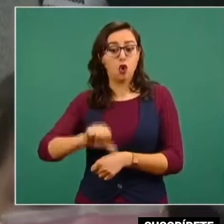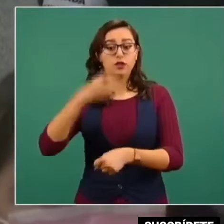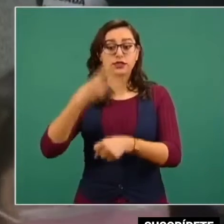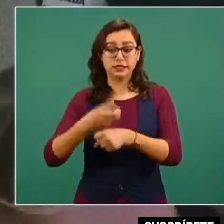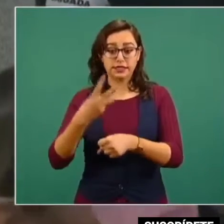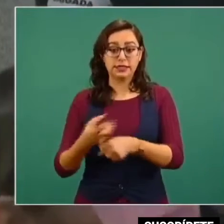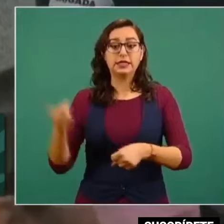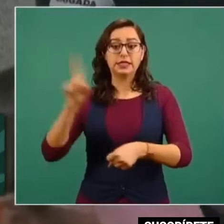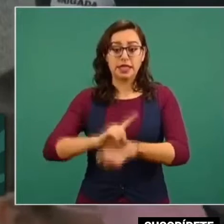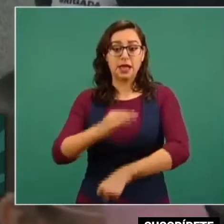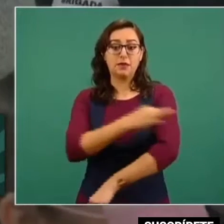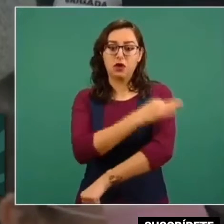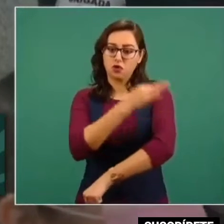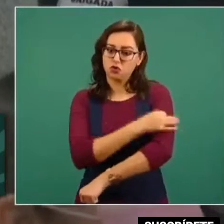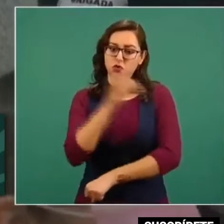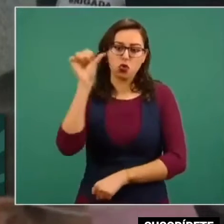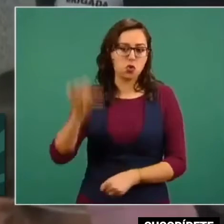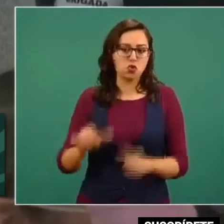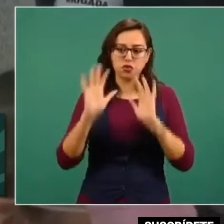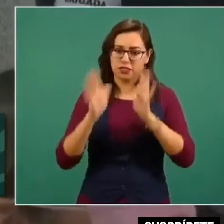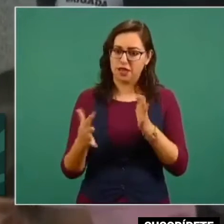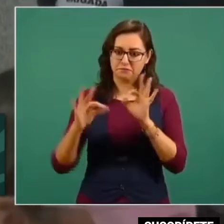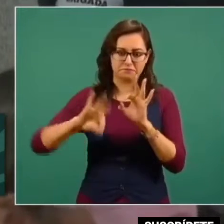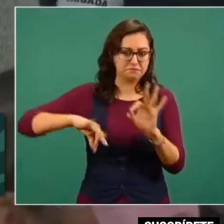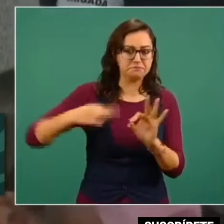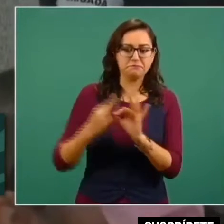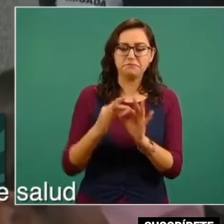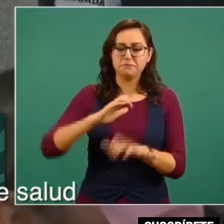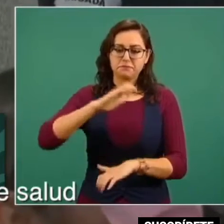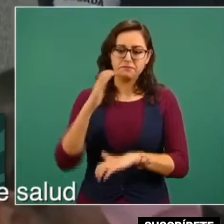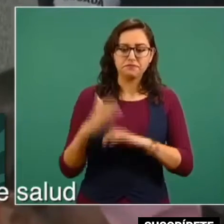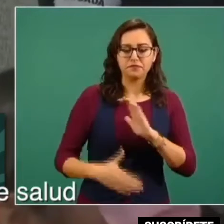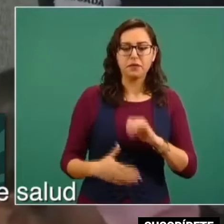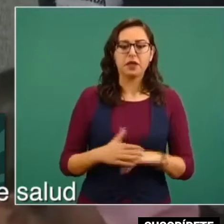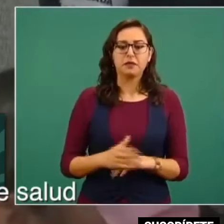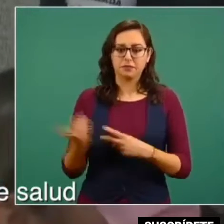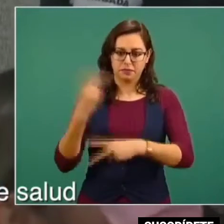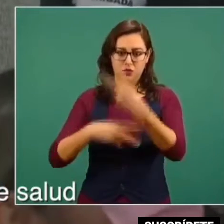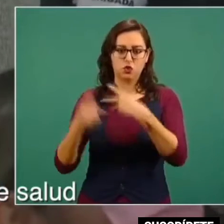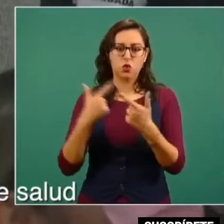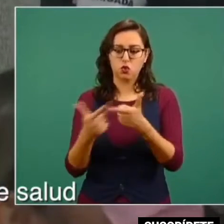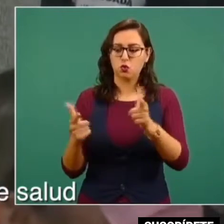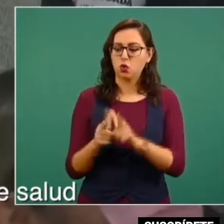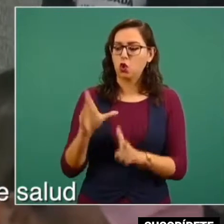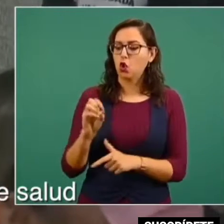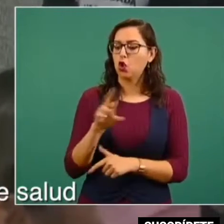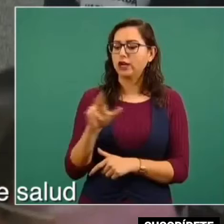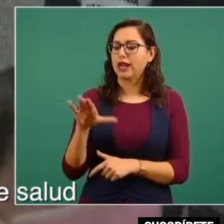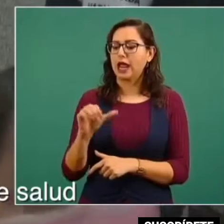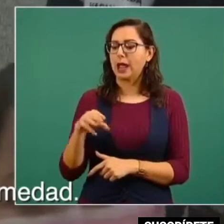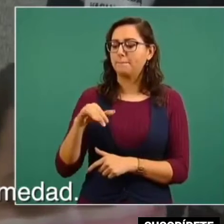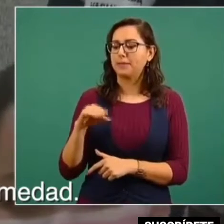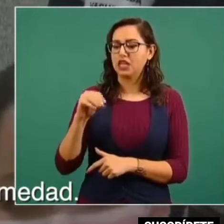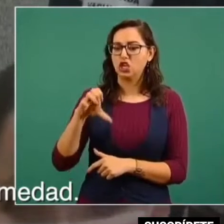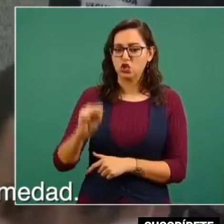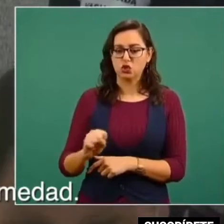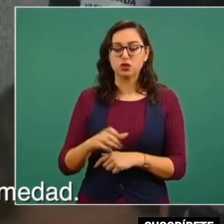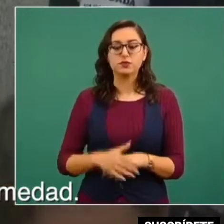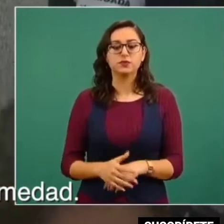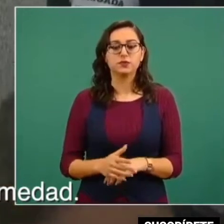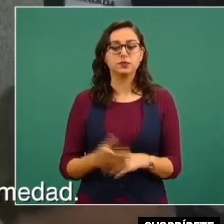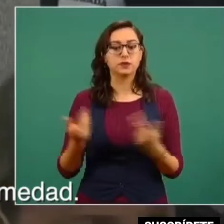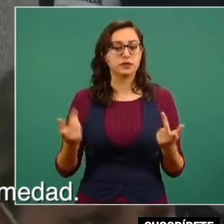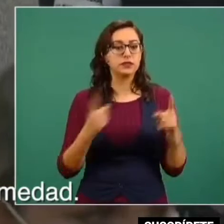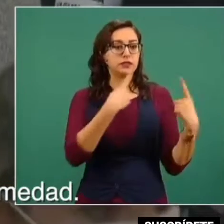vacunación, en la primera correcadina, en la que estamos vacunando a la personalidad de salud y la personalidad de persona